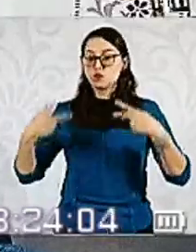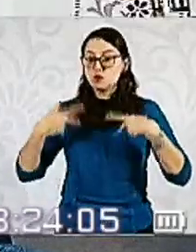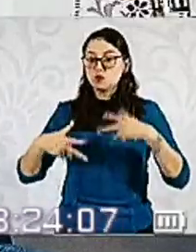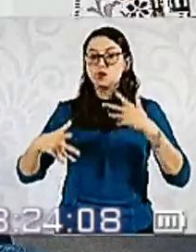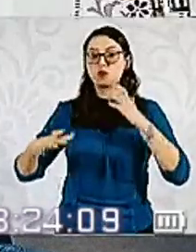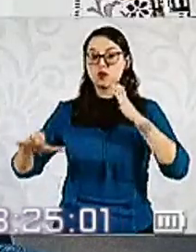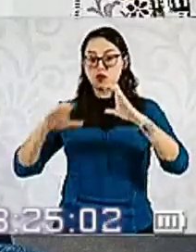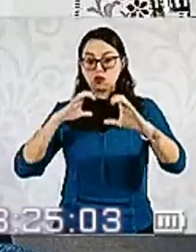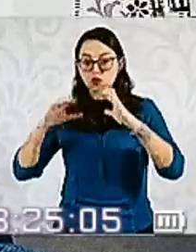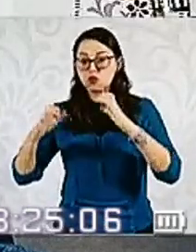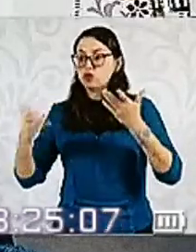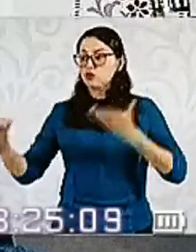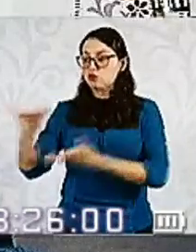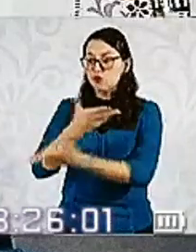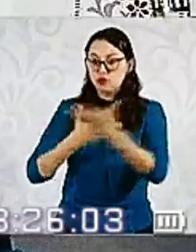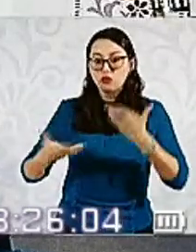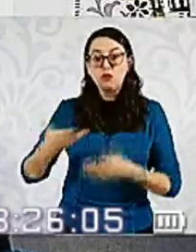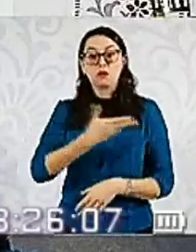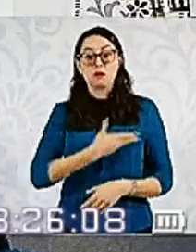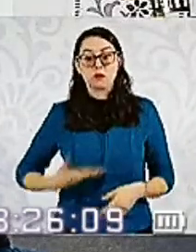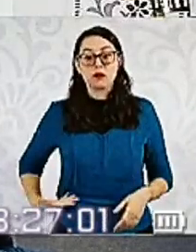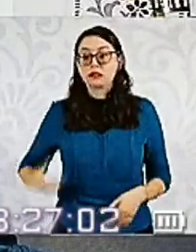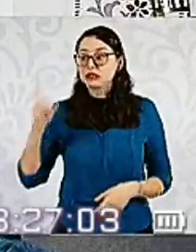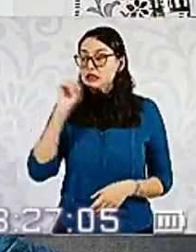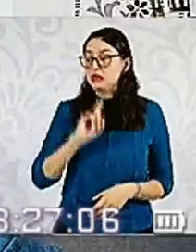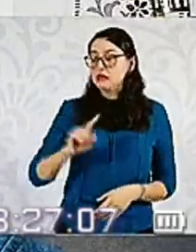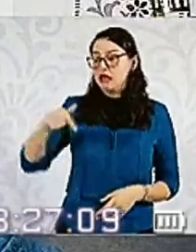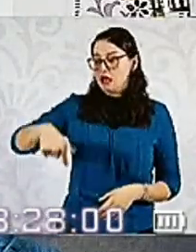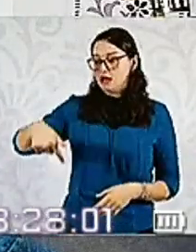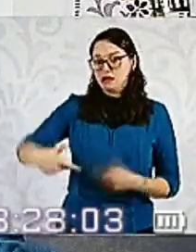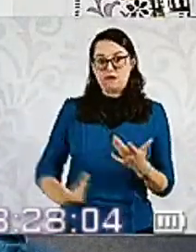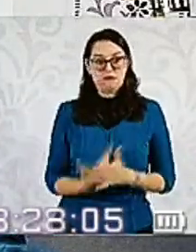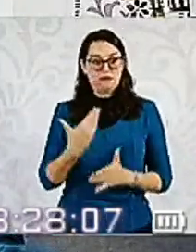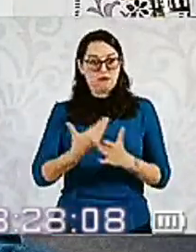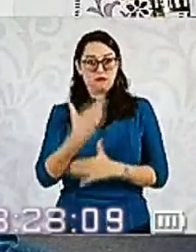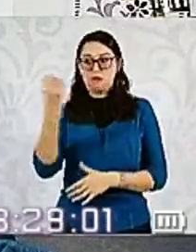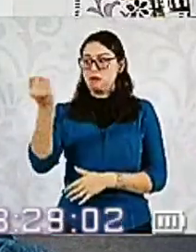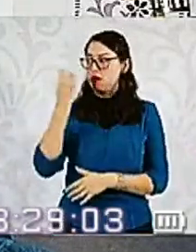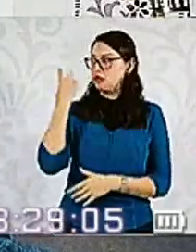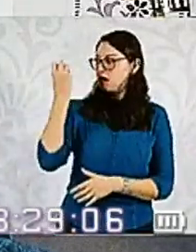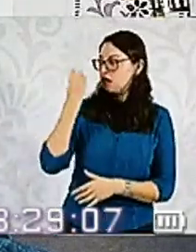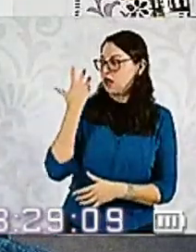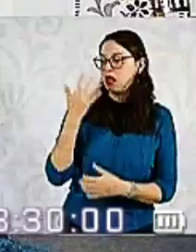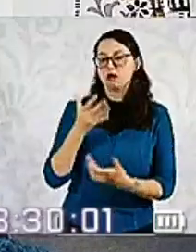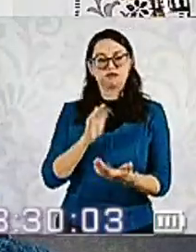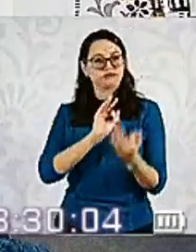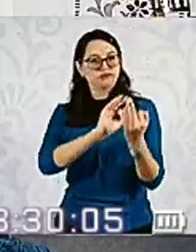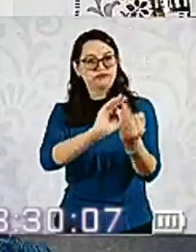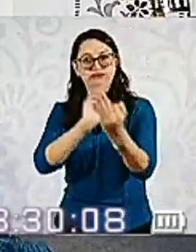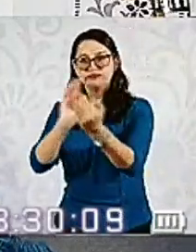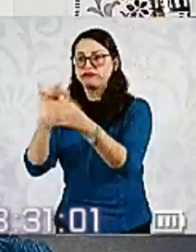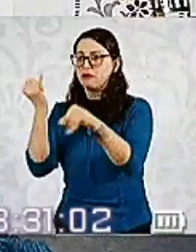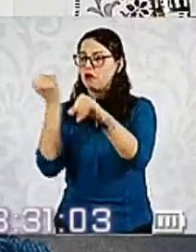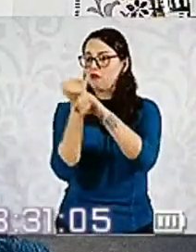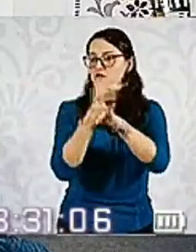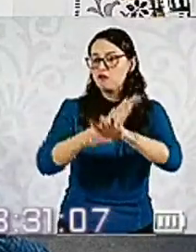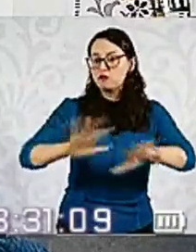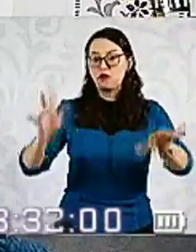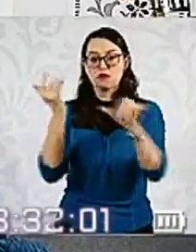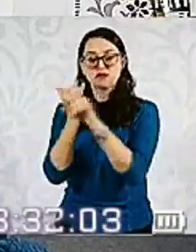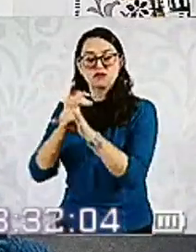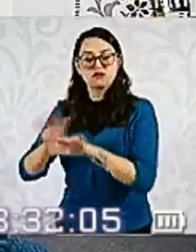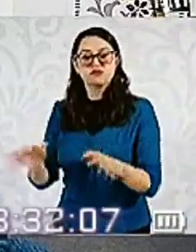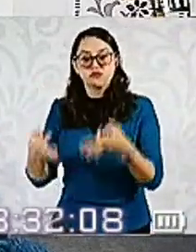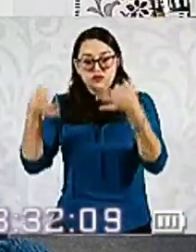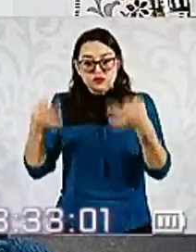parte de, en este caso, de la presidenta, como esta mañanera del pueblo, que ayuda a que la gente esté mejor informada, que no